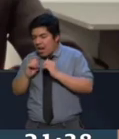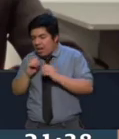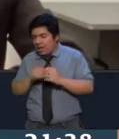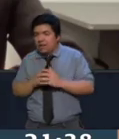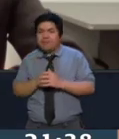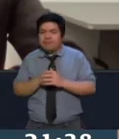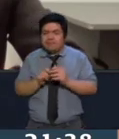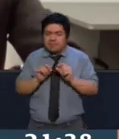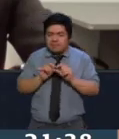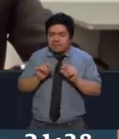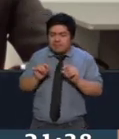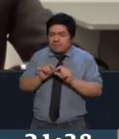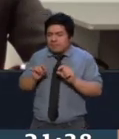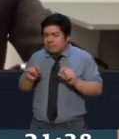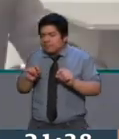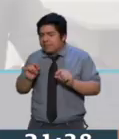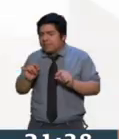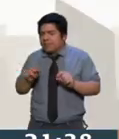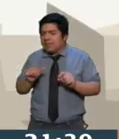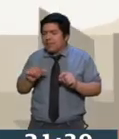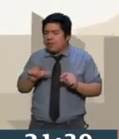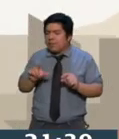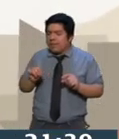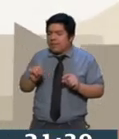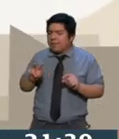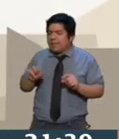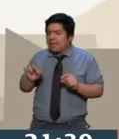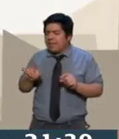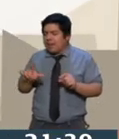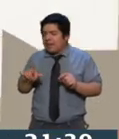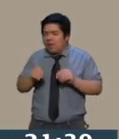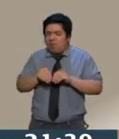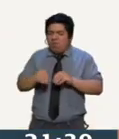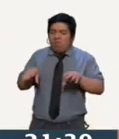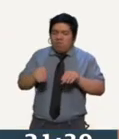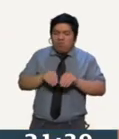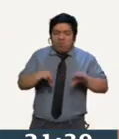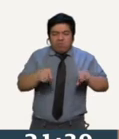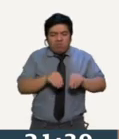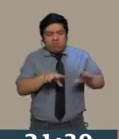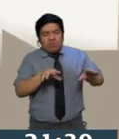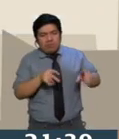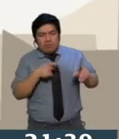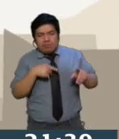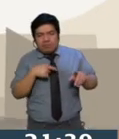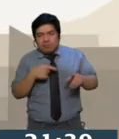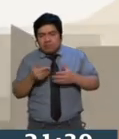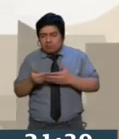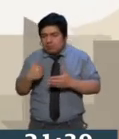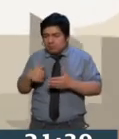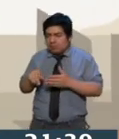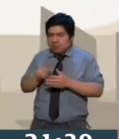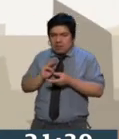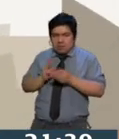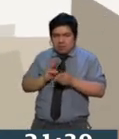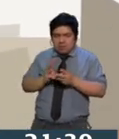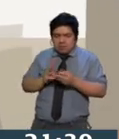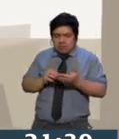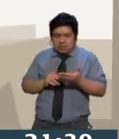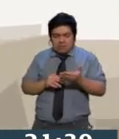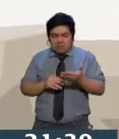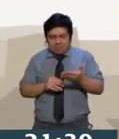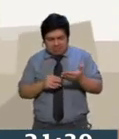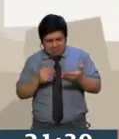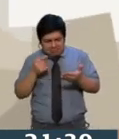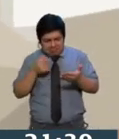de las frases que se utiliza para desinformar. Hazlo viral, que todo mundo se entere. Hace poco me llegó a mi WhatsApp eso,